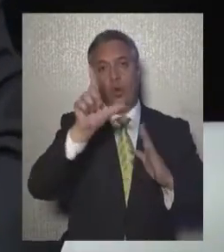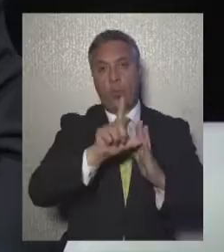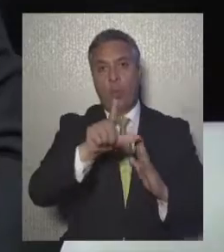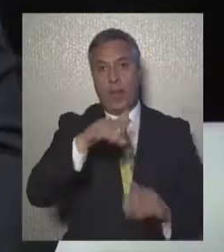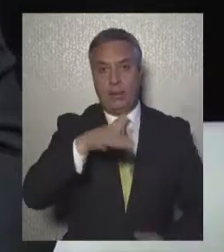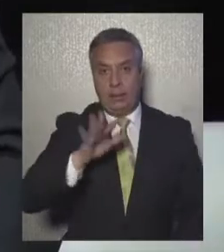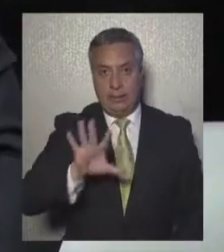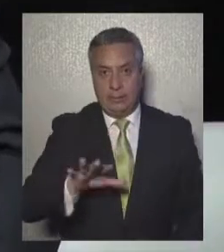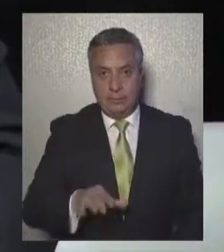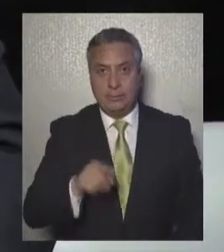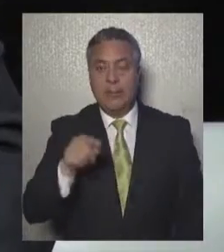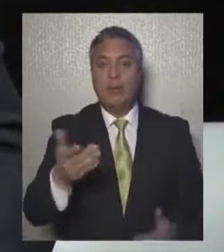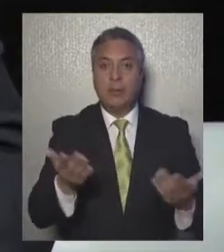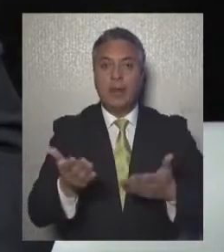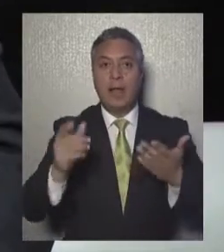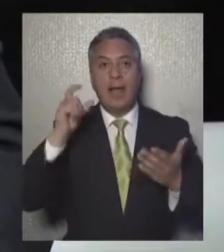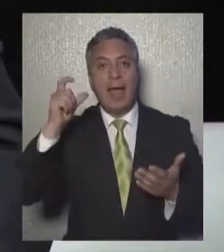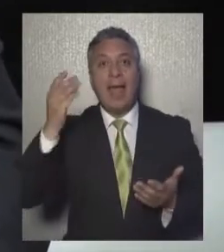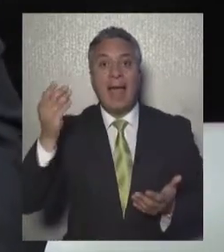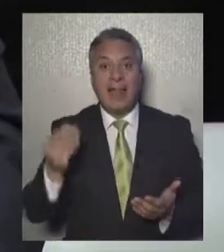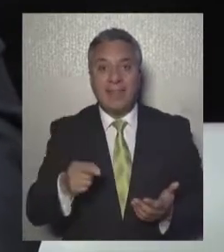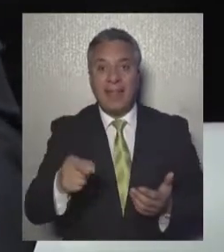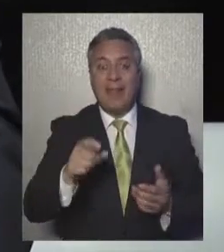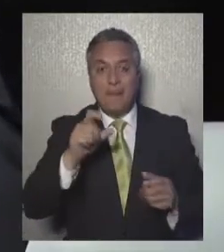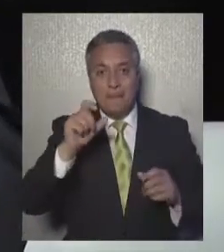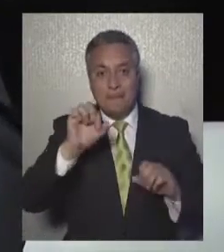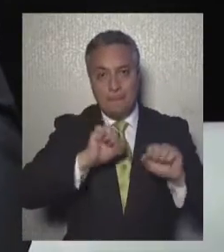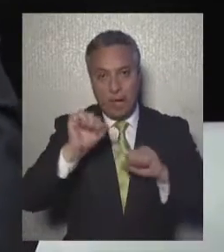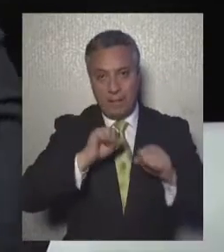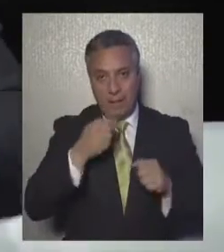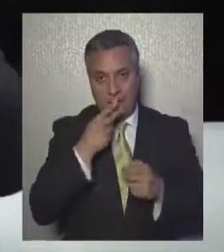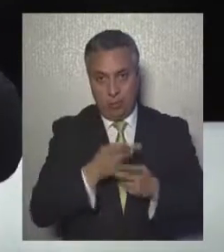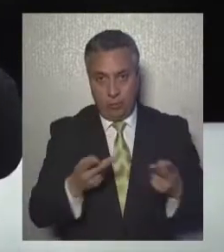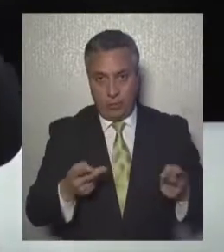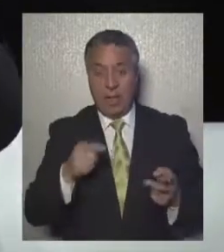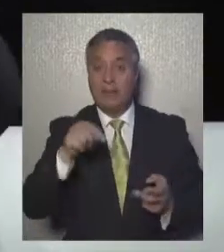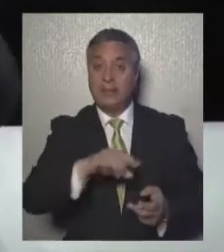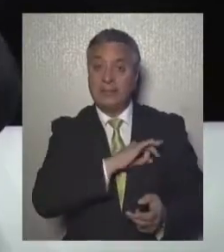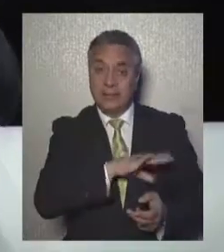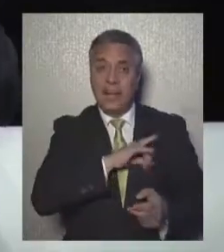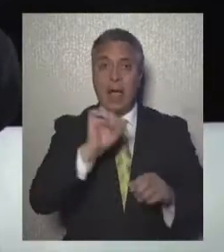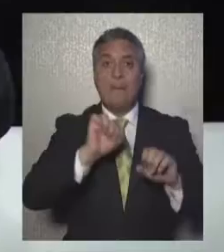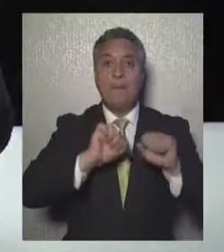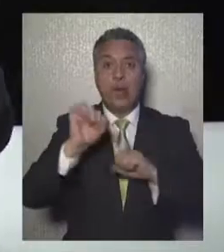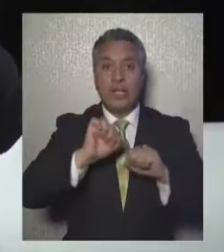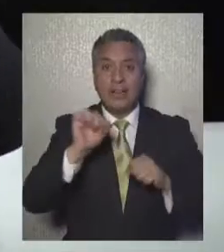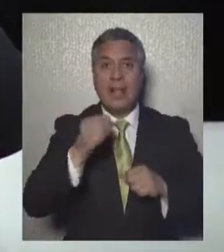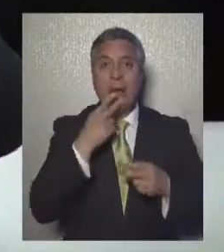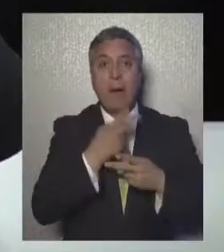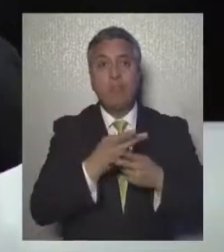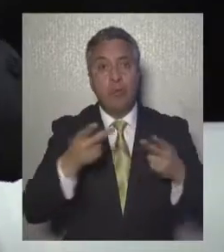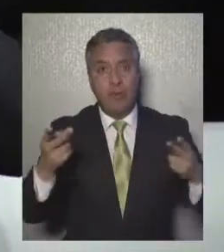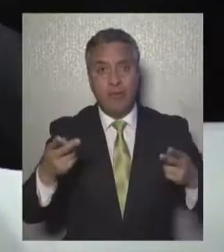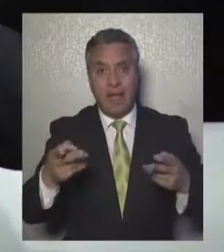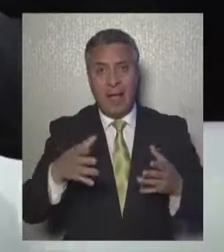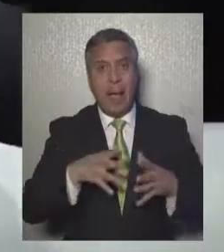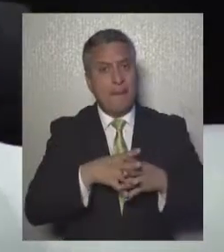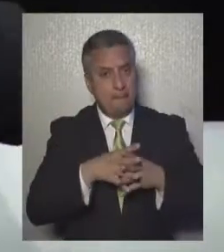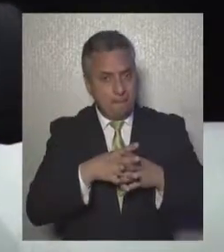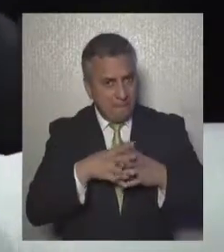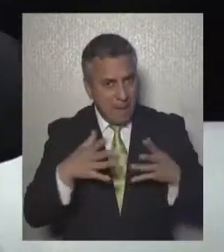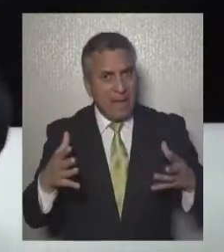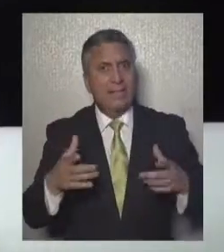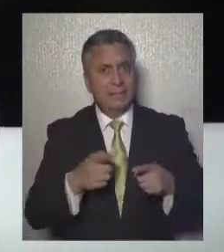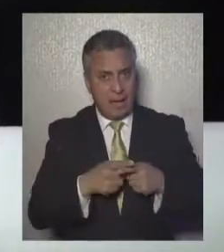índice es la calidad de la política pública. Chile tiene la política pública más agresiva, en buen sentido,